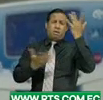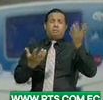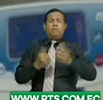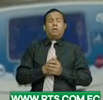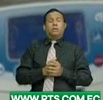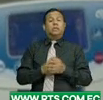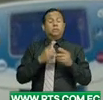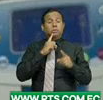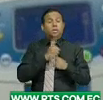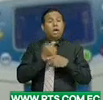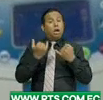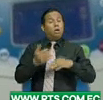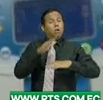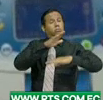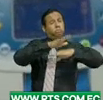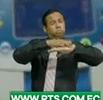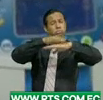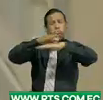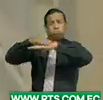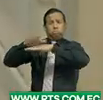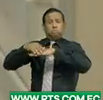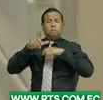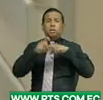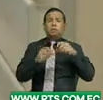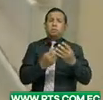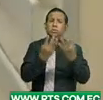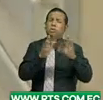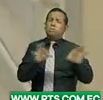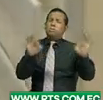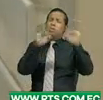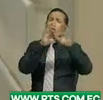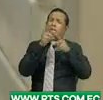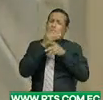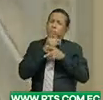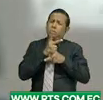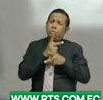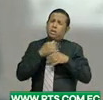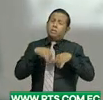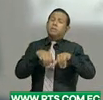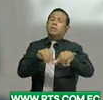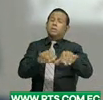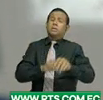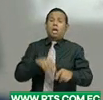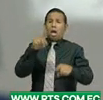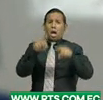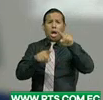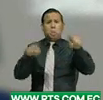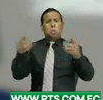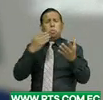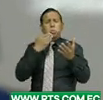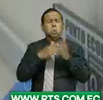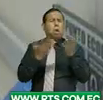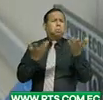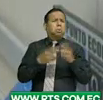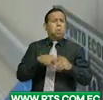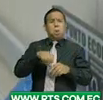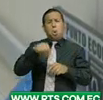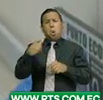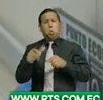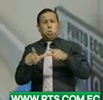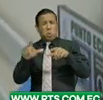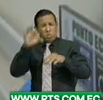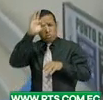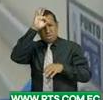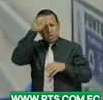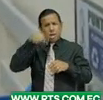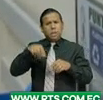marco hacen un llamado a la ciudadanía a no bajar la guardia, pues en otras áreas como hospitalización se sigue trabajando al